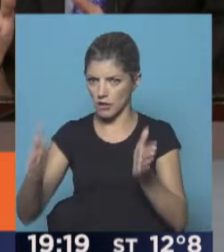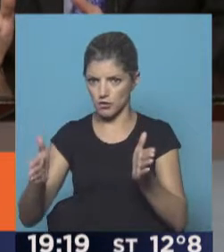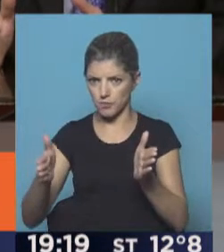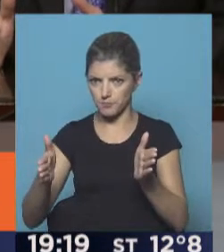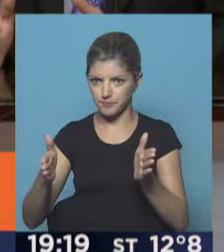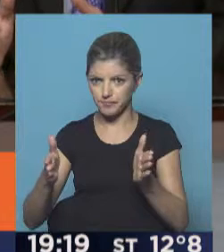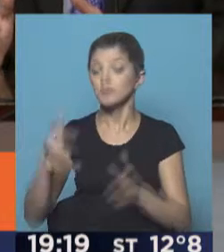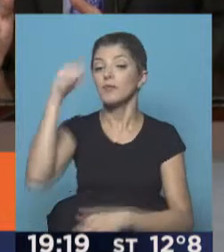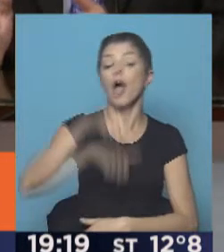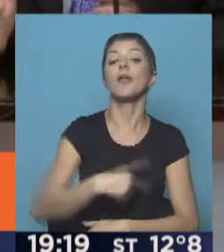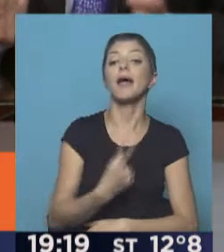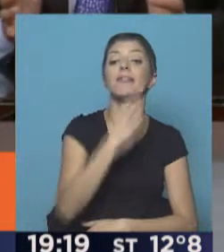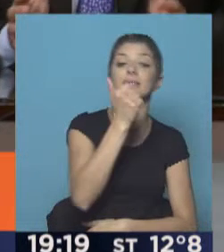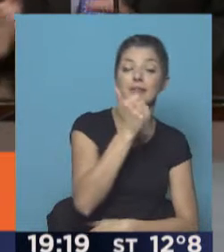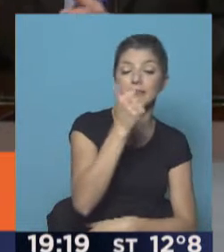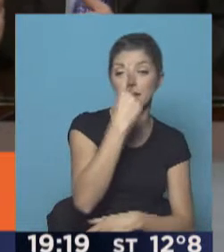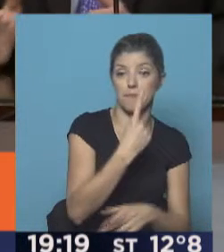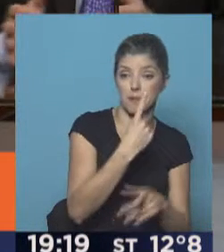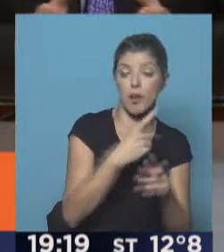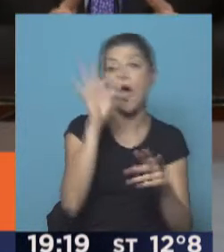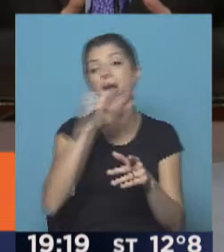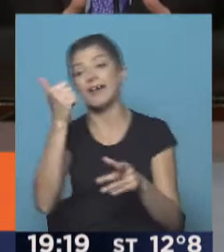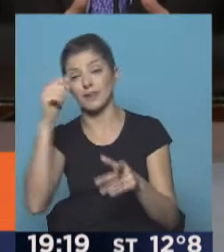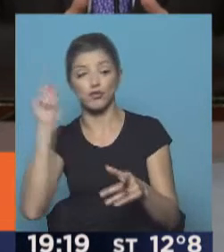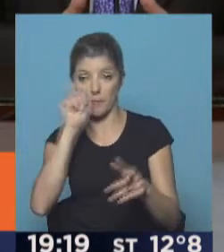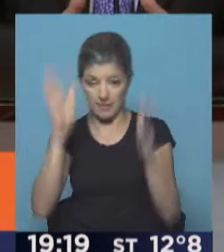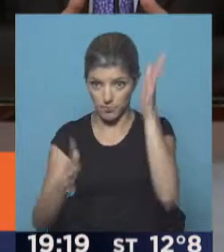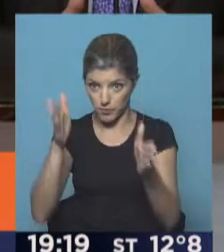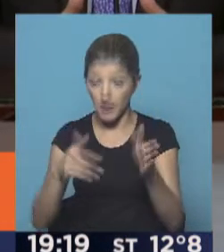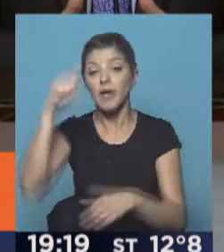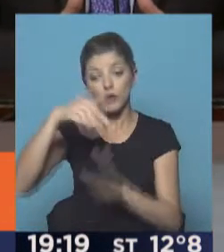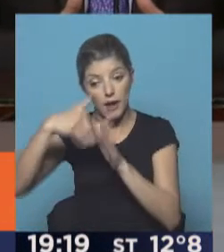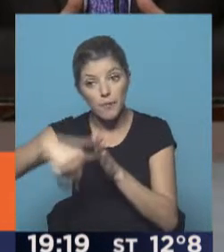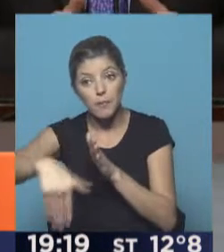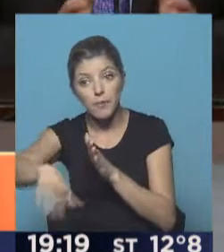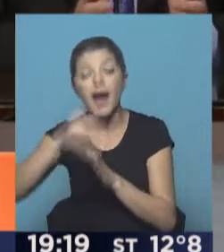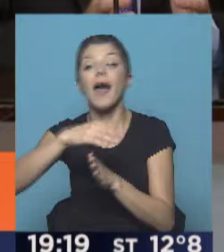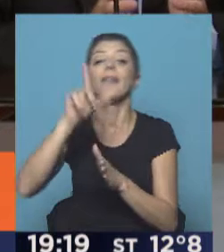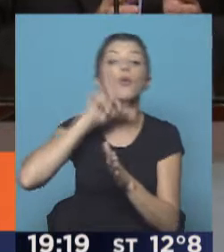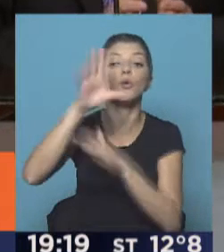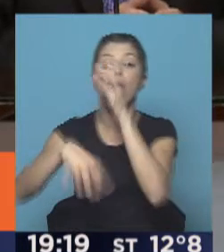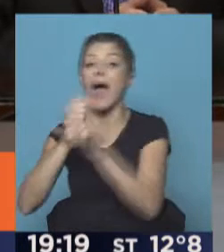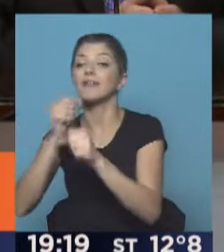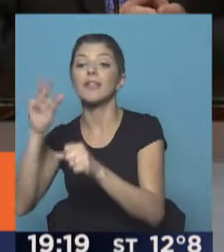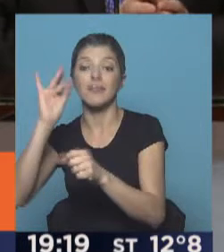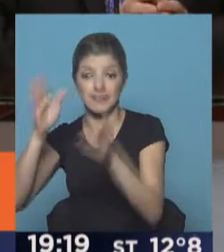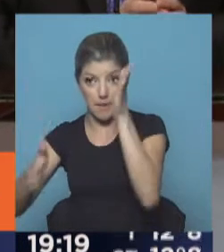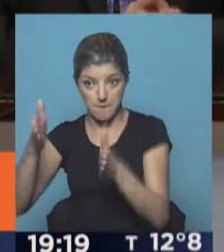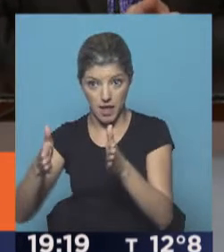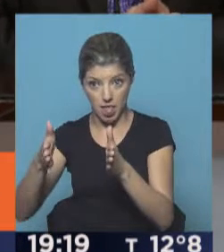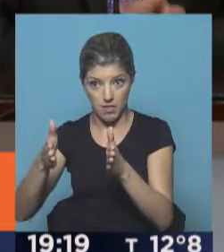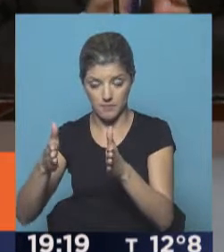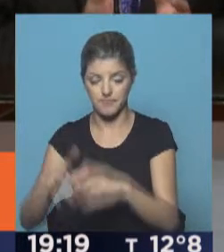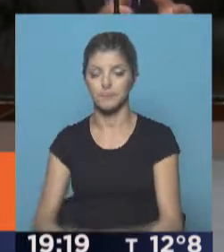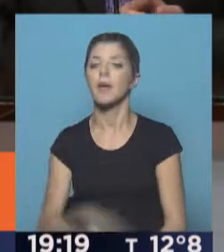en el primer trimestre del 2017, y ahora lo estamos adelantando al último trimestre del 2016 y particularmente la